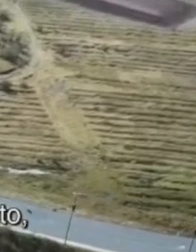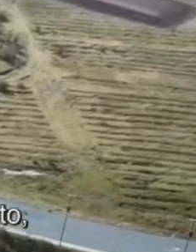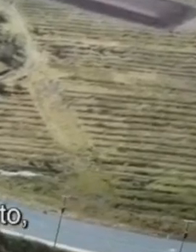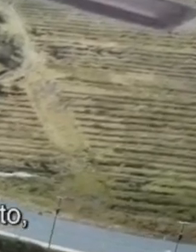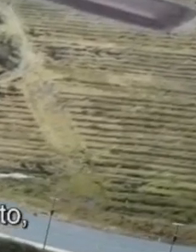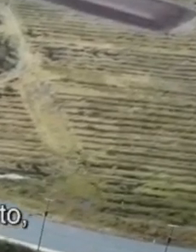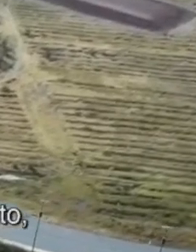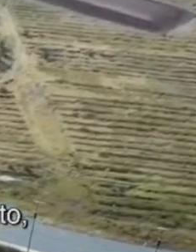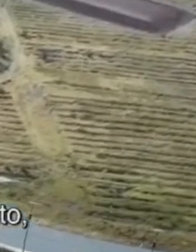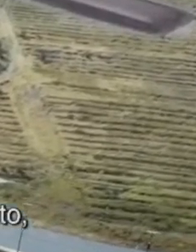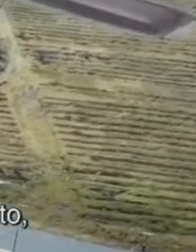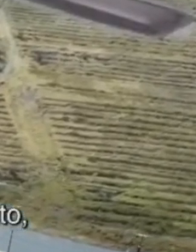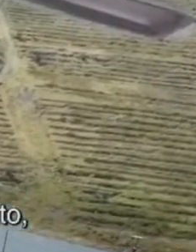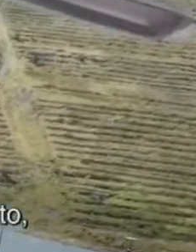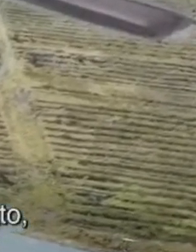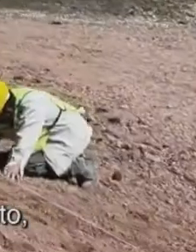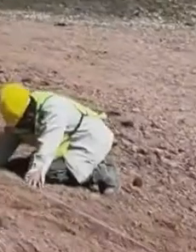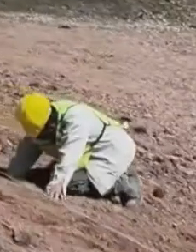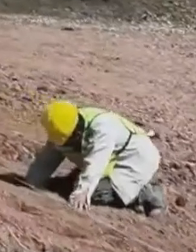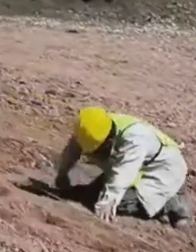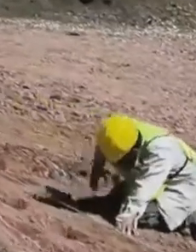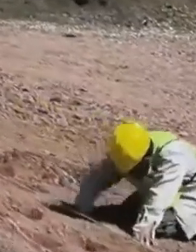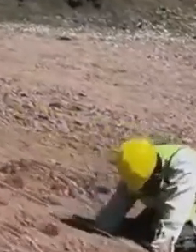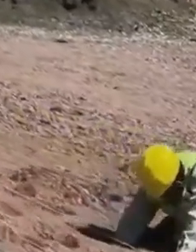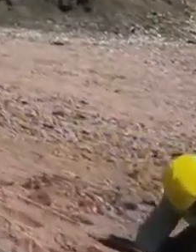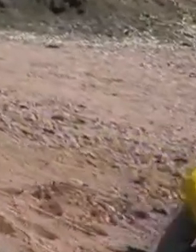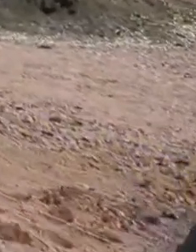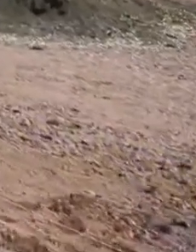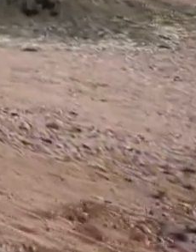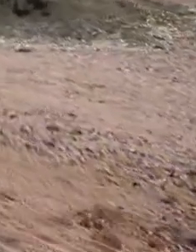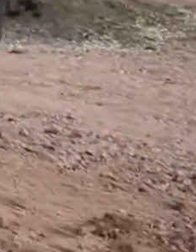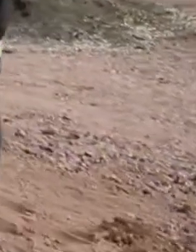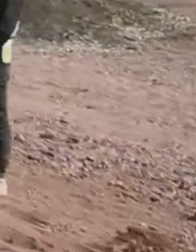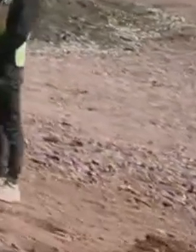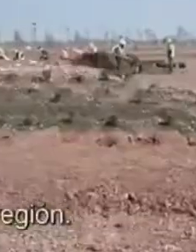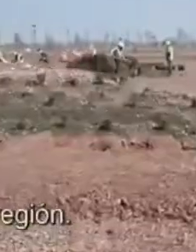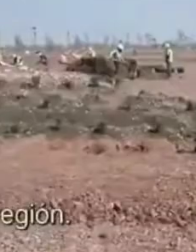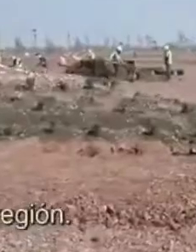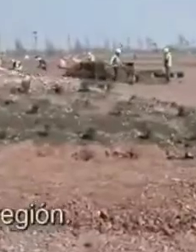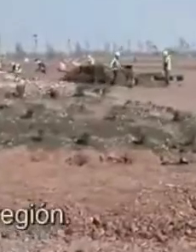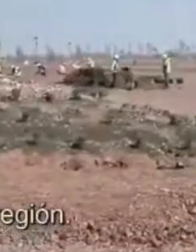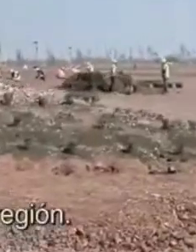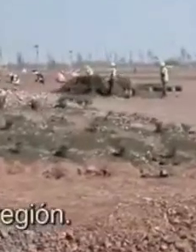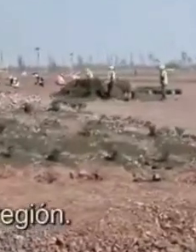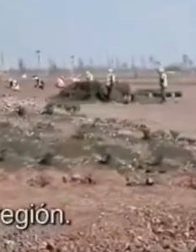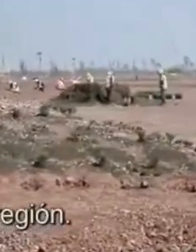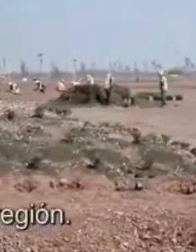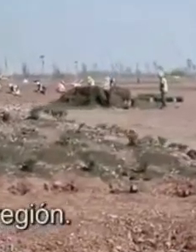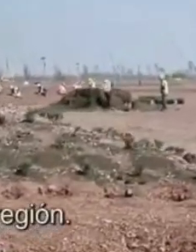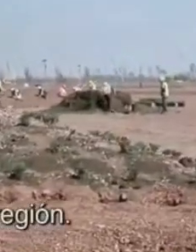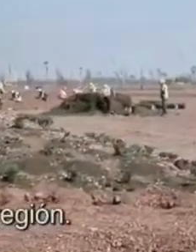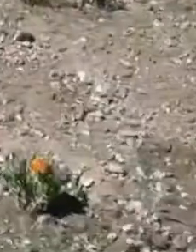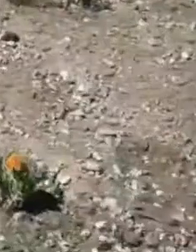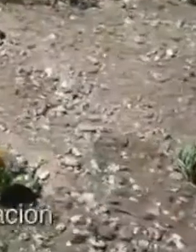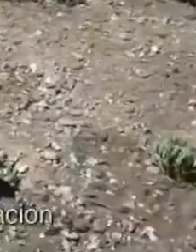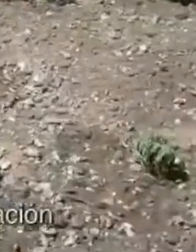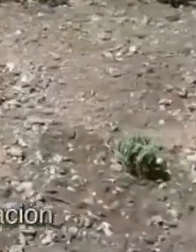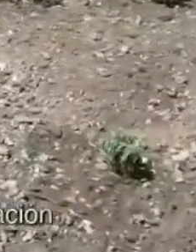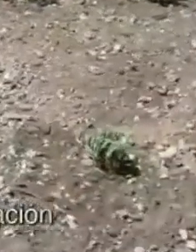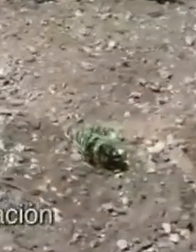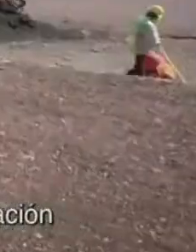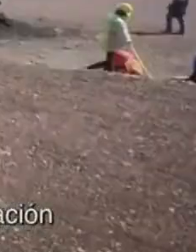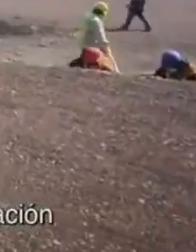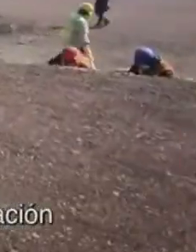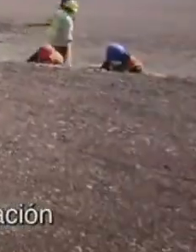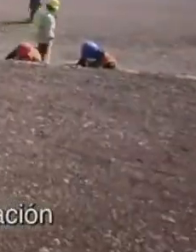para brechas cortafuego y barreras rompeviento, así como el retiro de vegetación invasiva y el establecimiento de vegetación herbácea de la región. Se